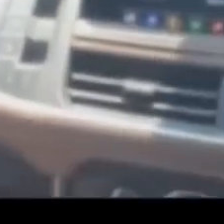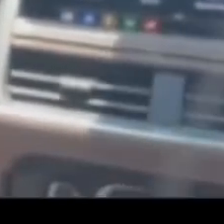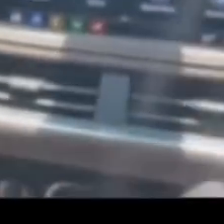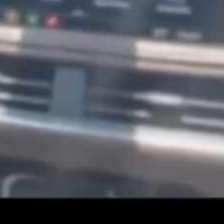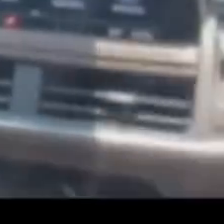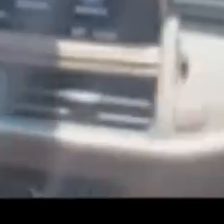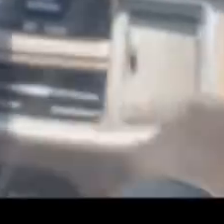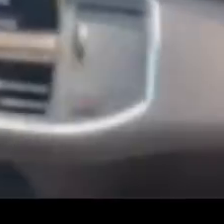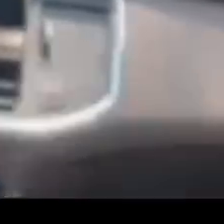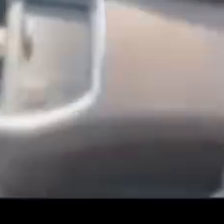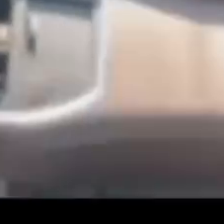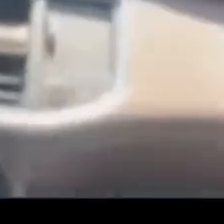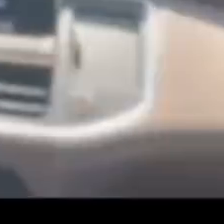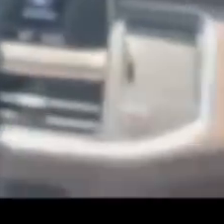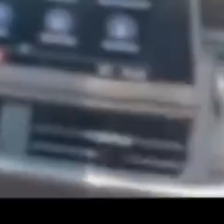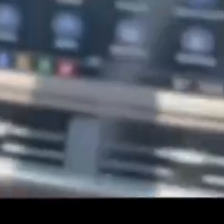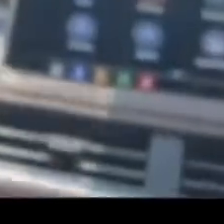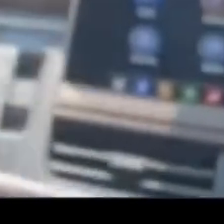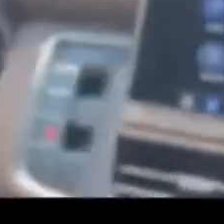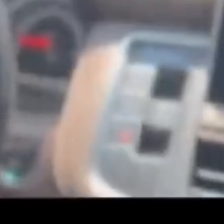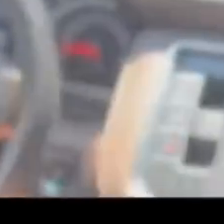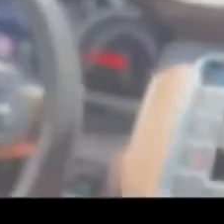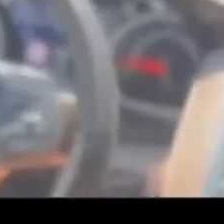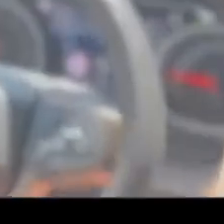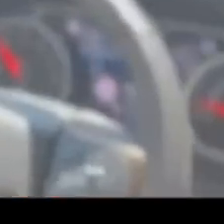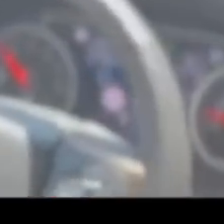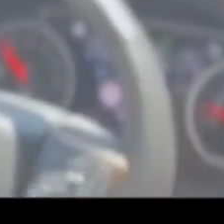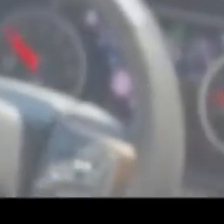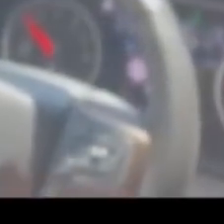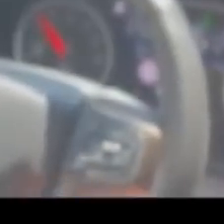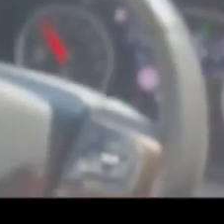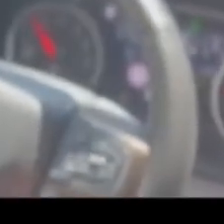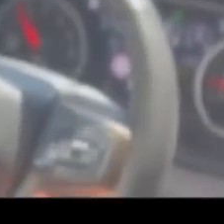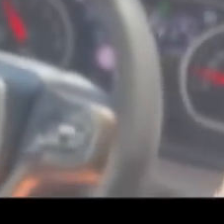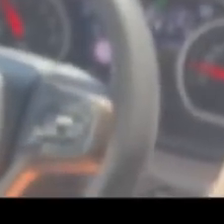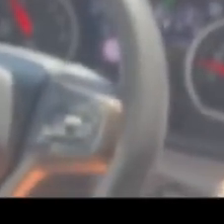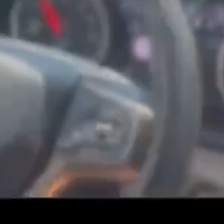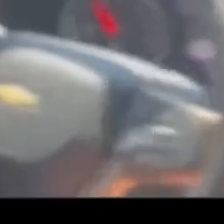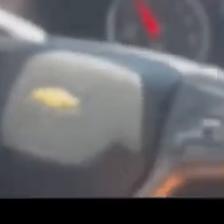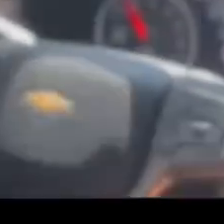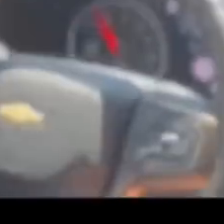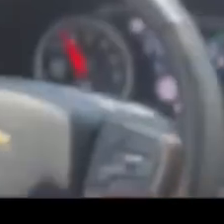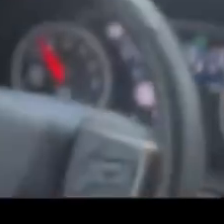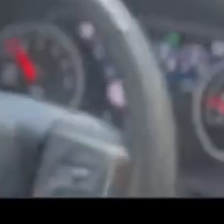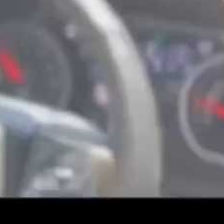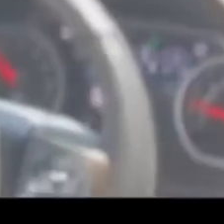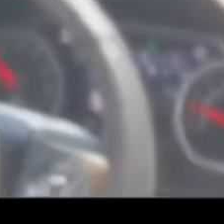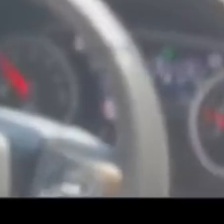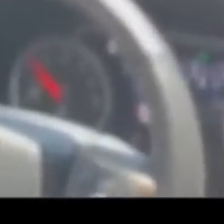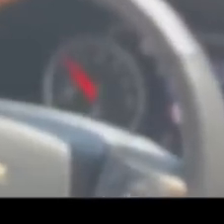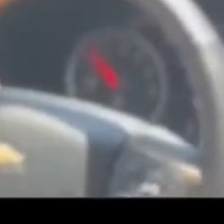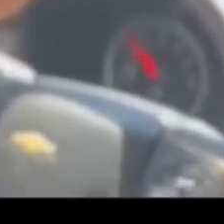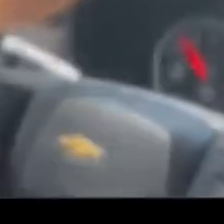Amigos y amigas, vamos a ir a la conferencia que dio Alfonso Durazo a reporteros. Vamos a ir al